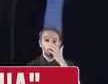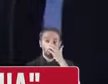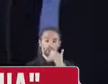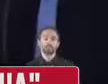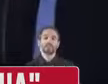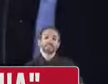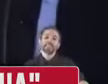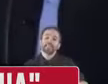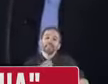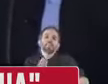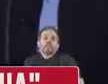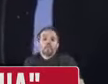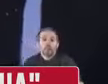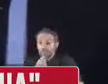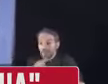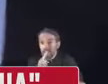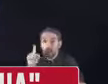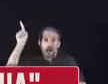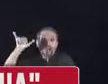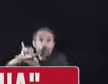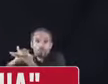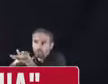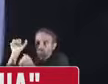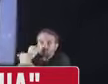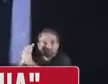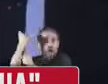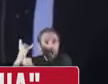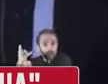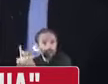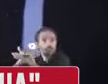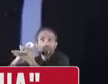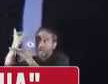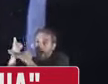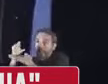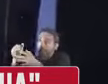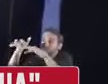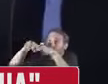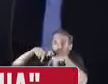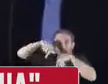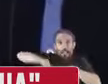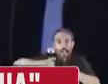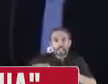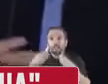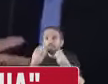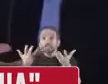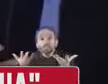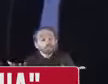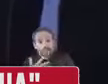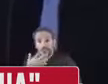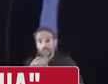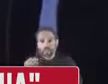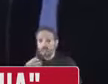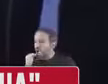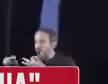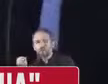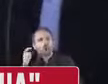sentí miedo porque yo digo si esto pasa en nueva york' y nos va a pasar a nosotros en el conurbano la verdad que conexión lo